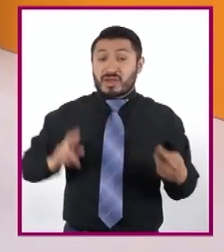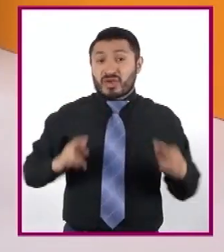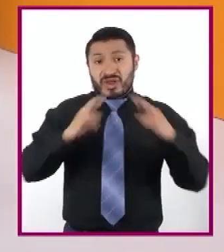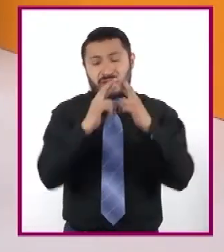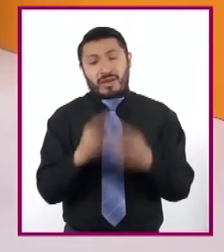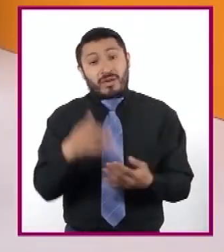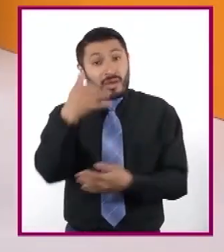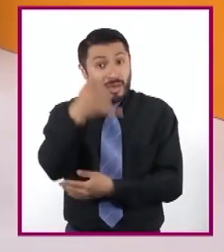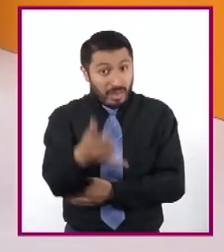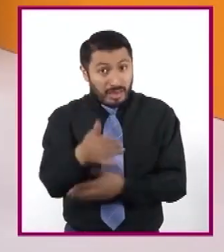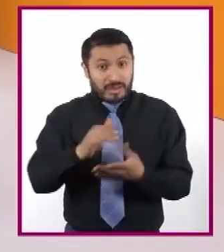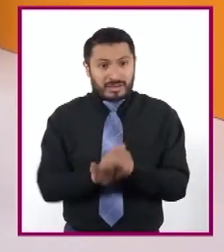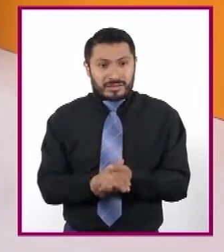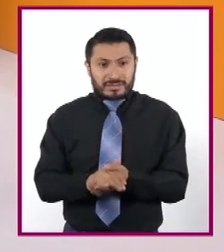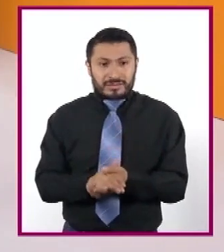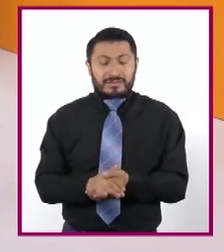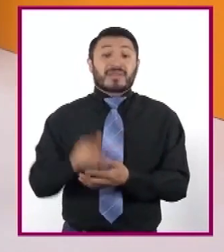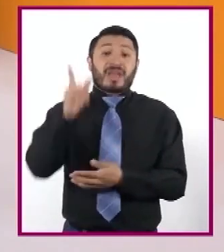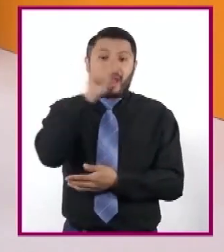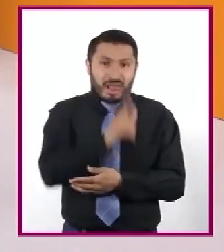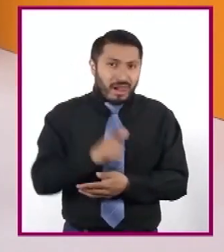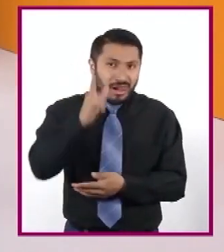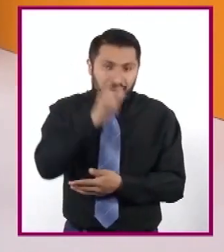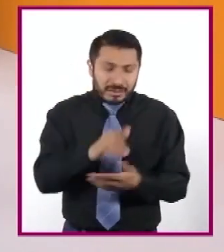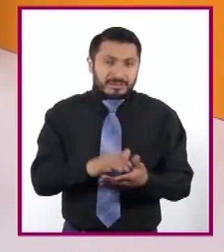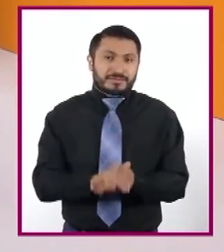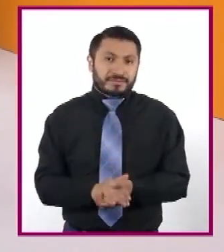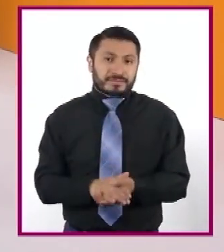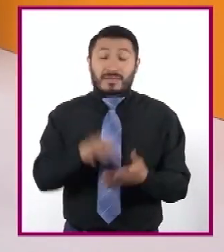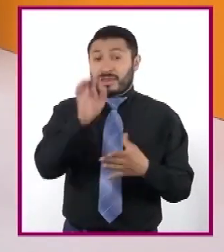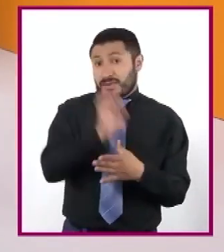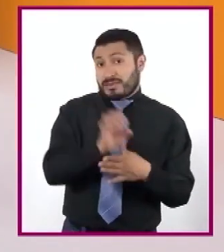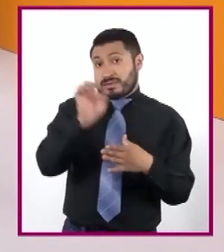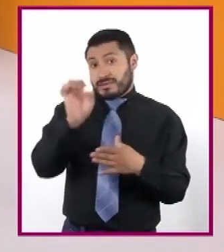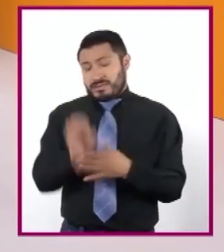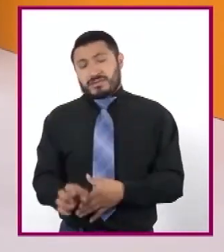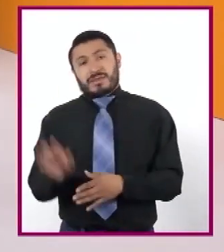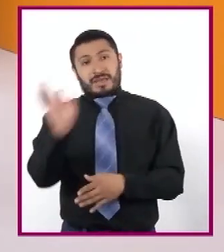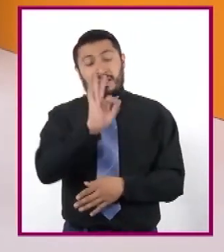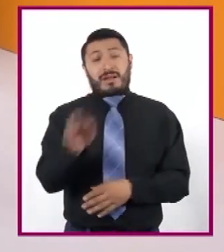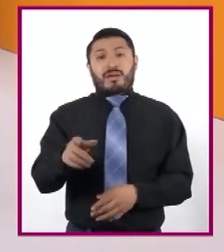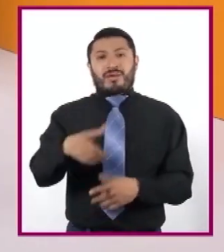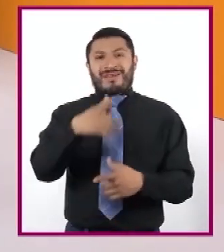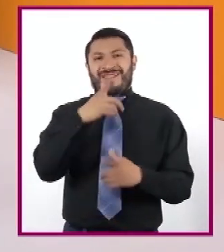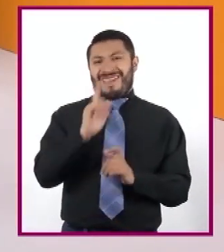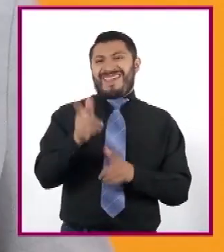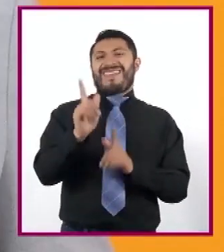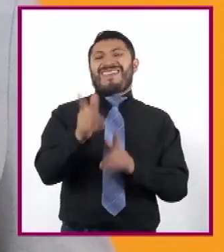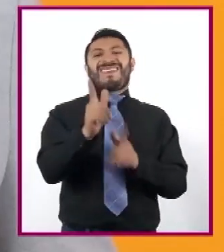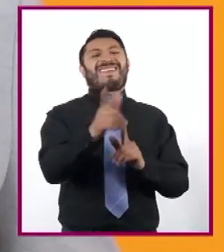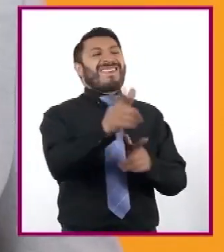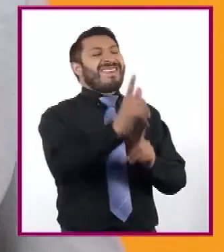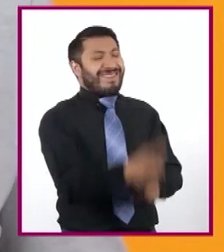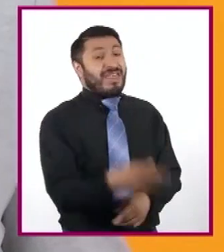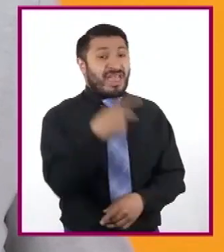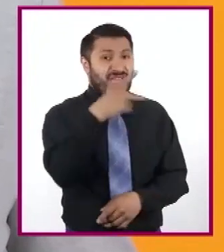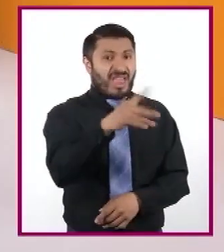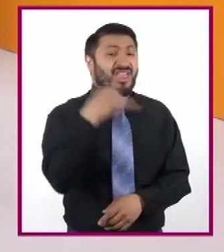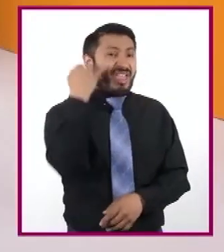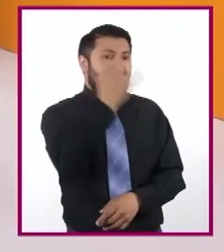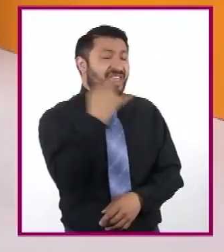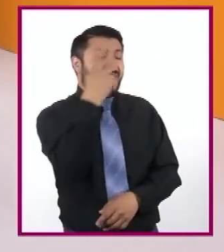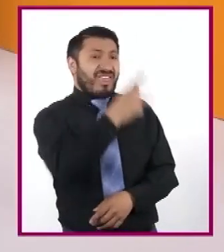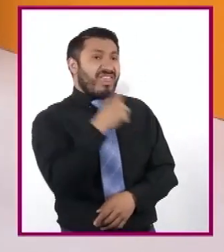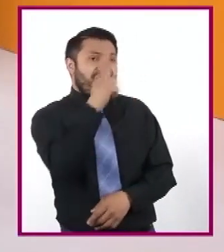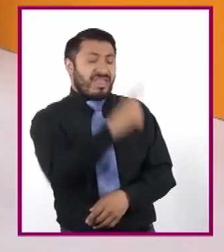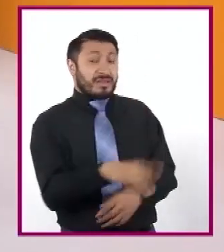por supuesto, por nuestra lengua. Entonces, cuando se hacen burlas de alguien por su manera de hablar,